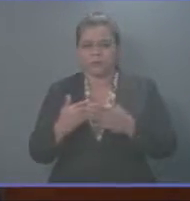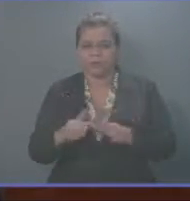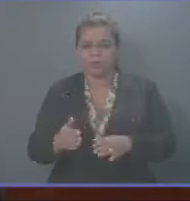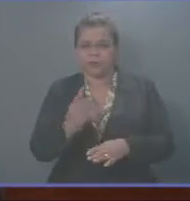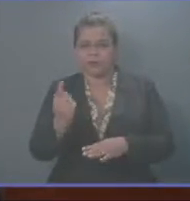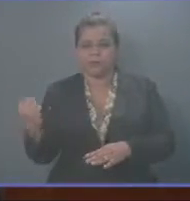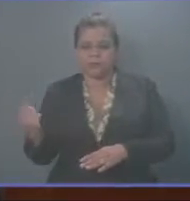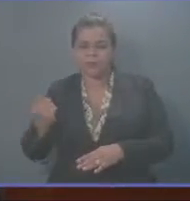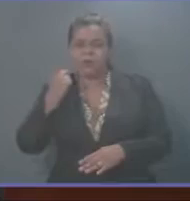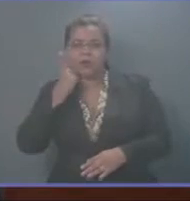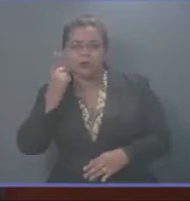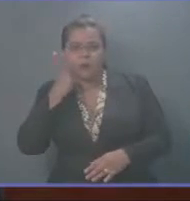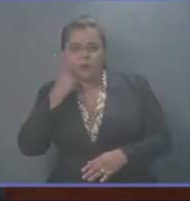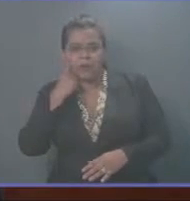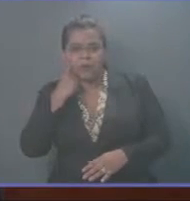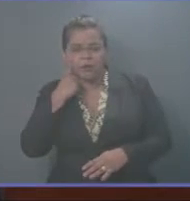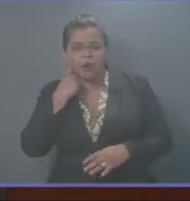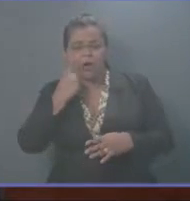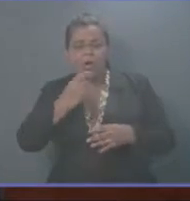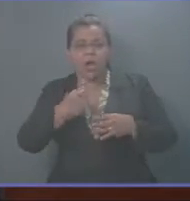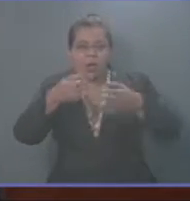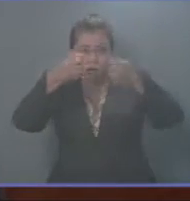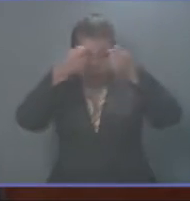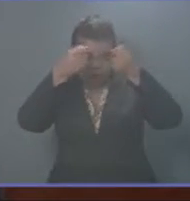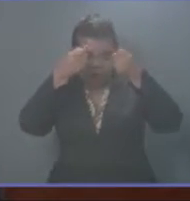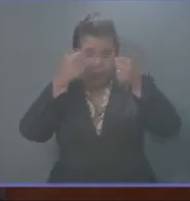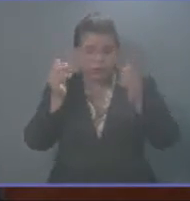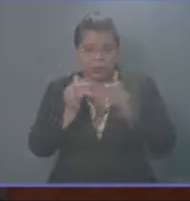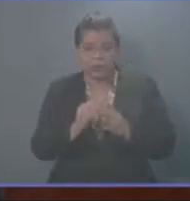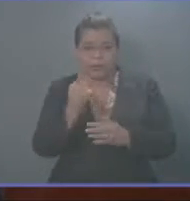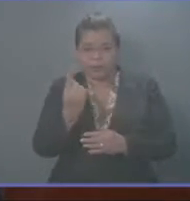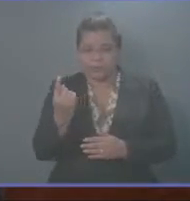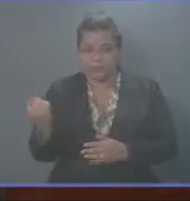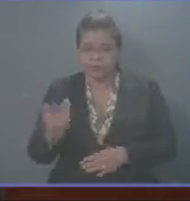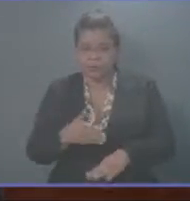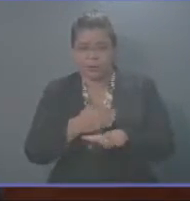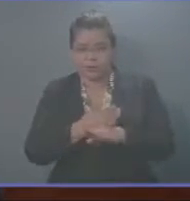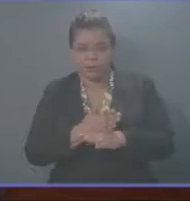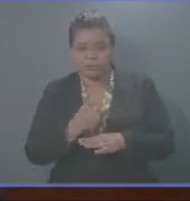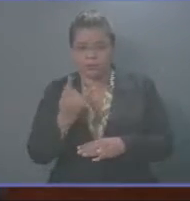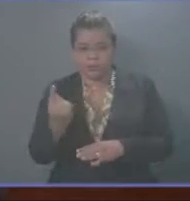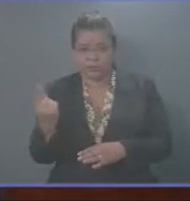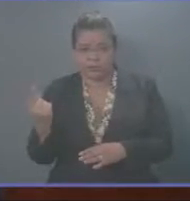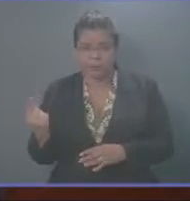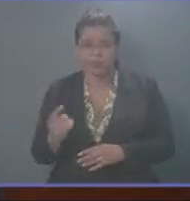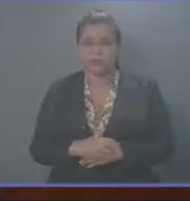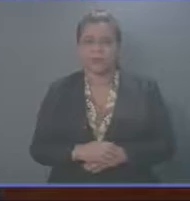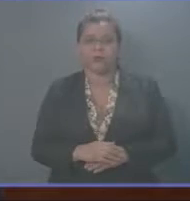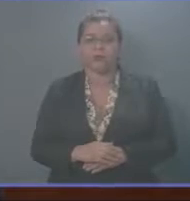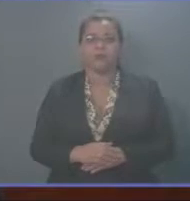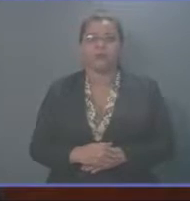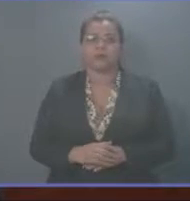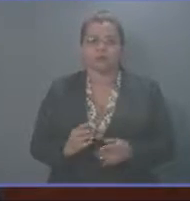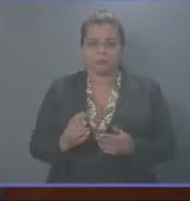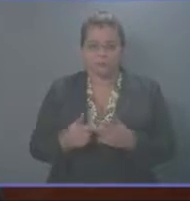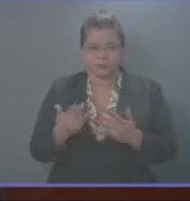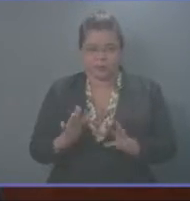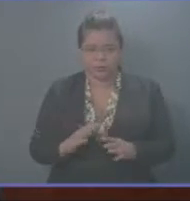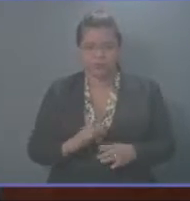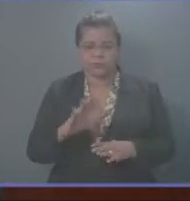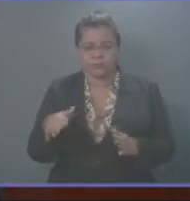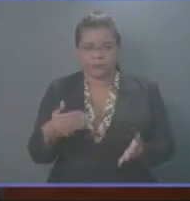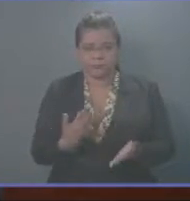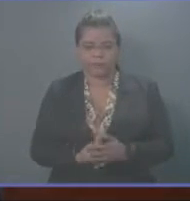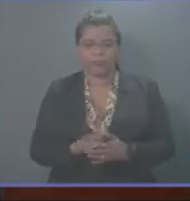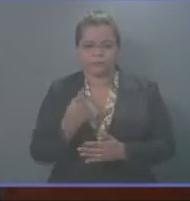penales e inspectoría, agentes de la División de Protección de Personalidades importantes destacados